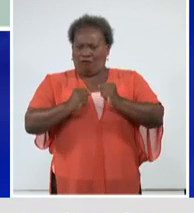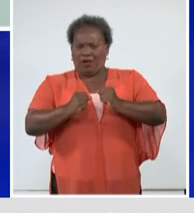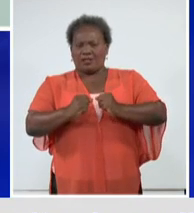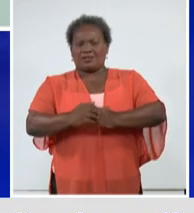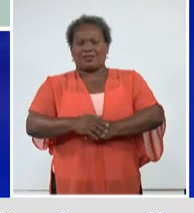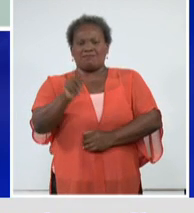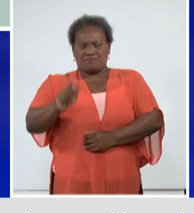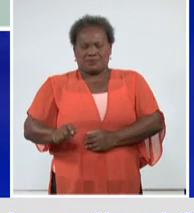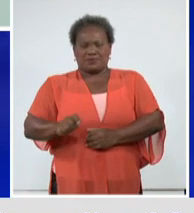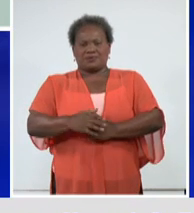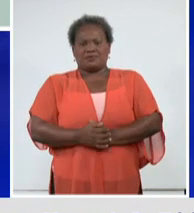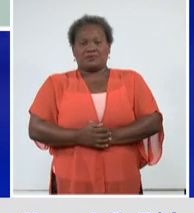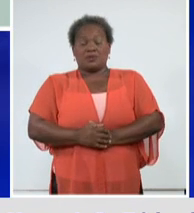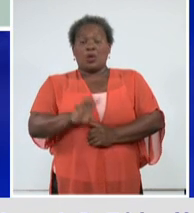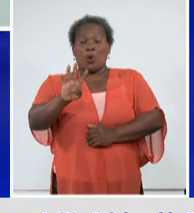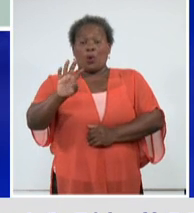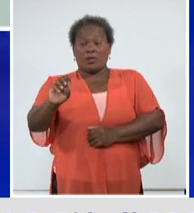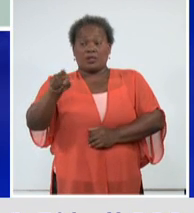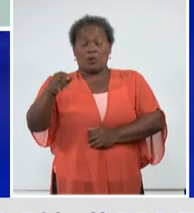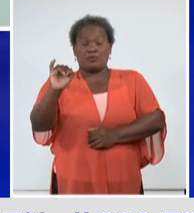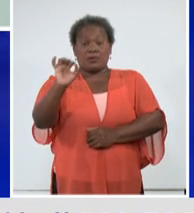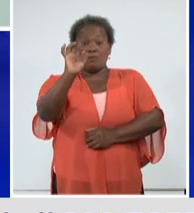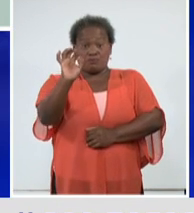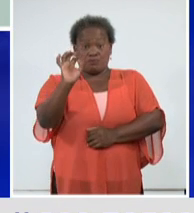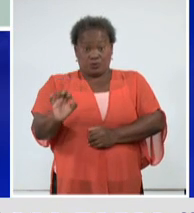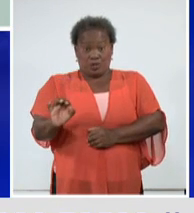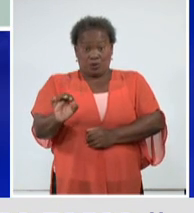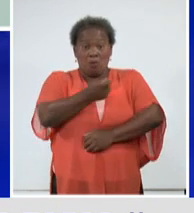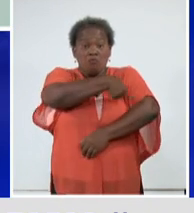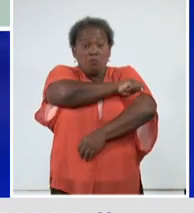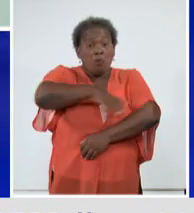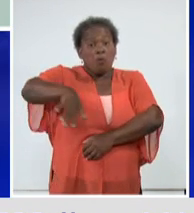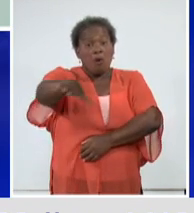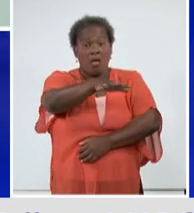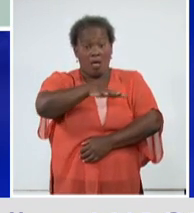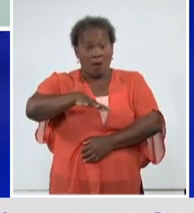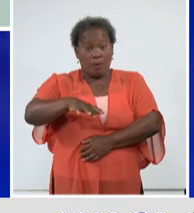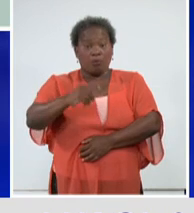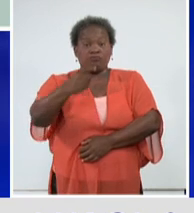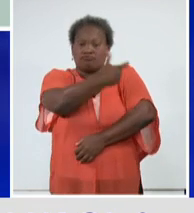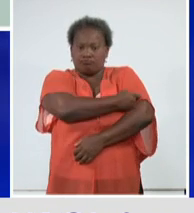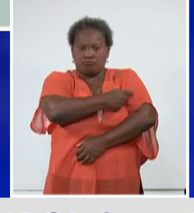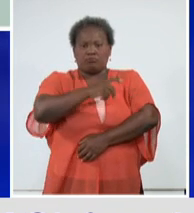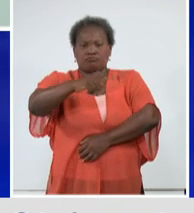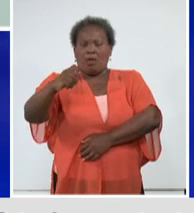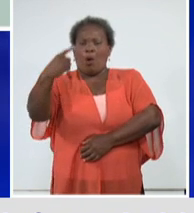El 40,6% de la población con una dosis aplicada, y el